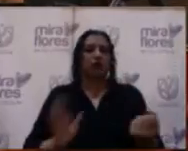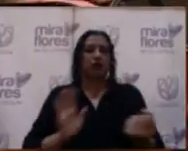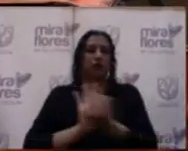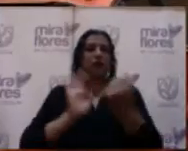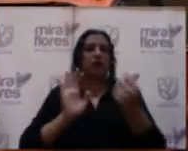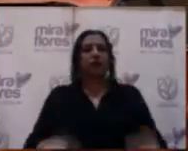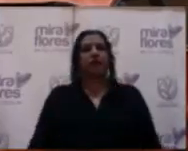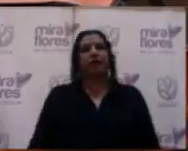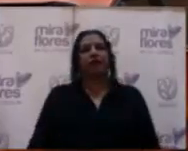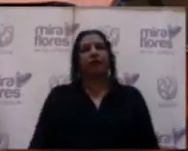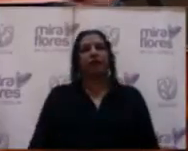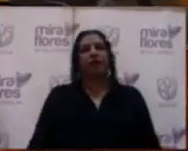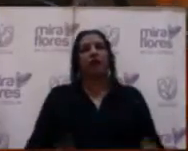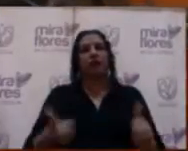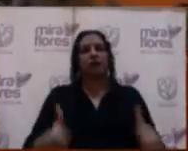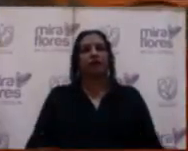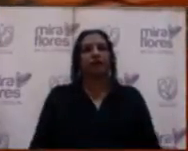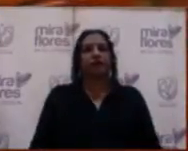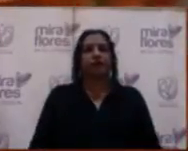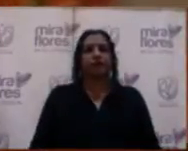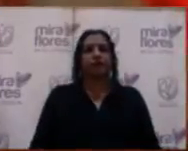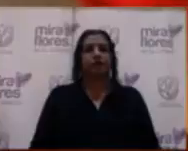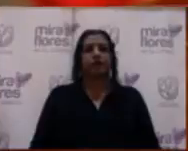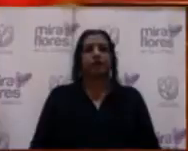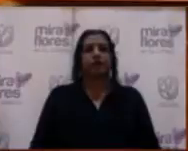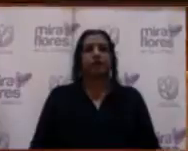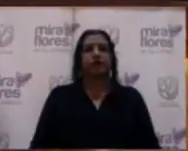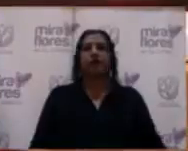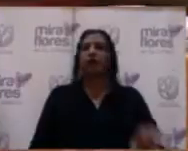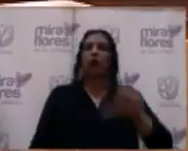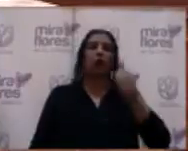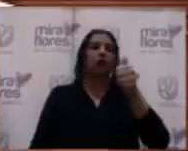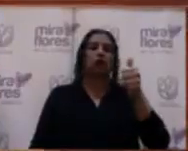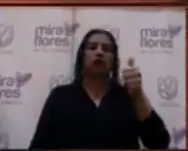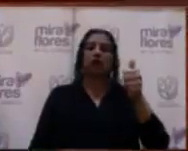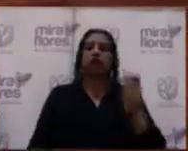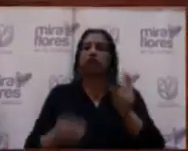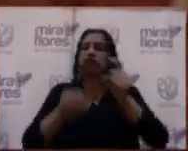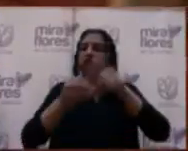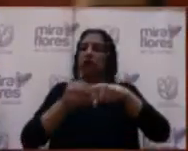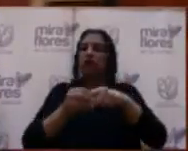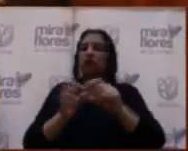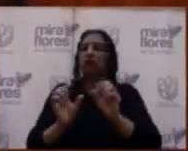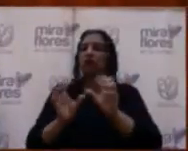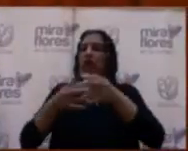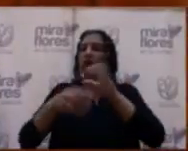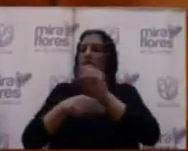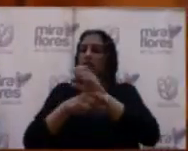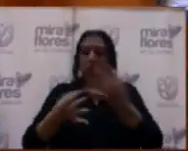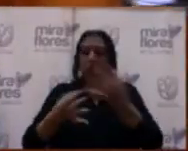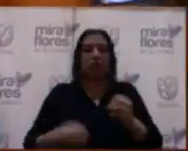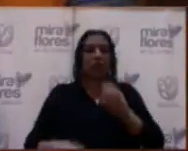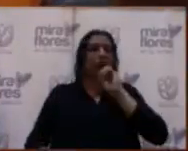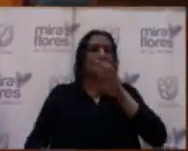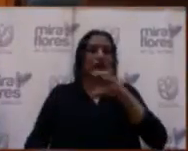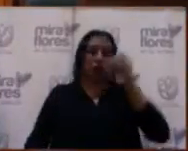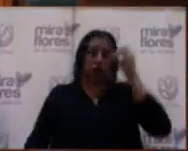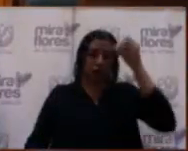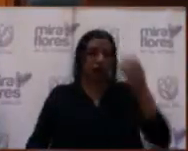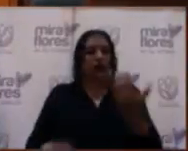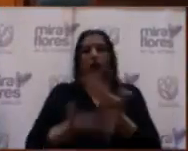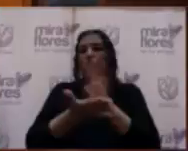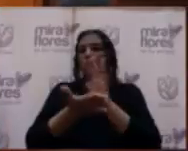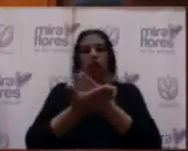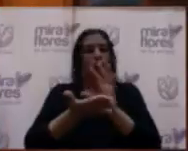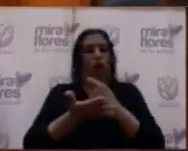Gracias. Muy bien. Ofrezco el uso de la palabra a algún otro miembro del Consejo que quiera expresarse. Si no